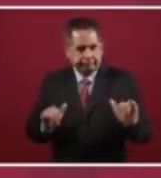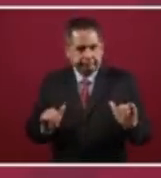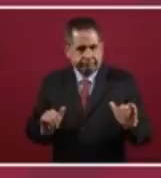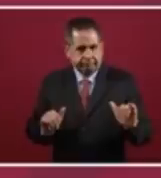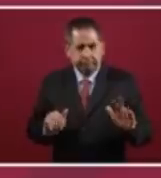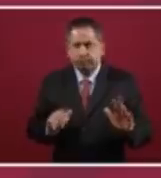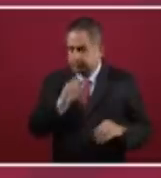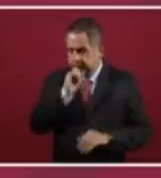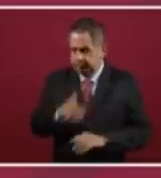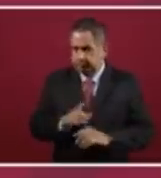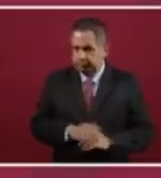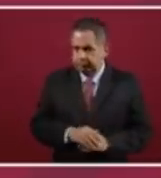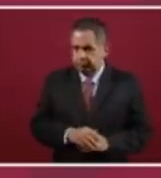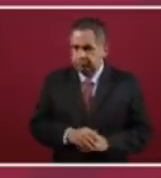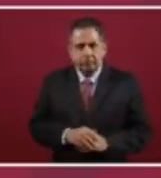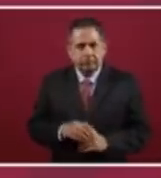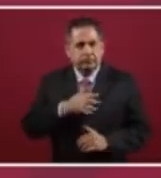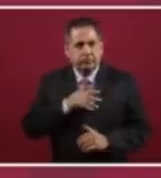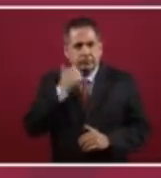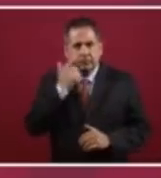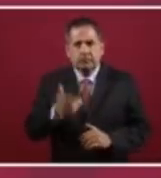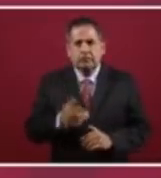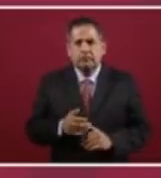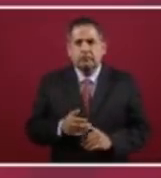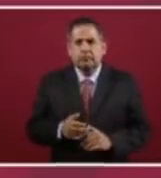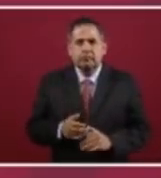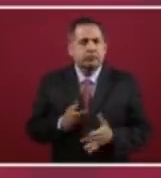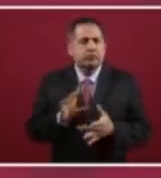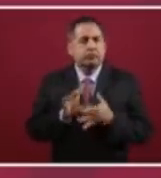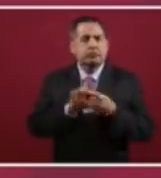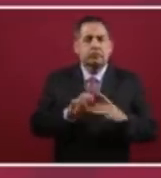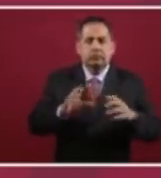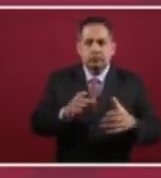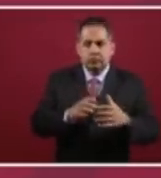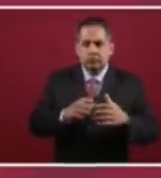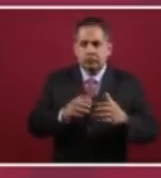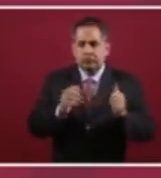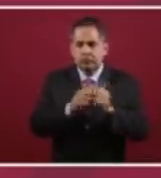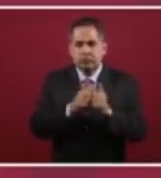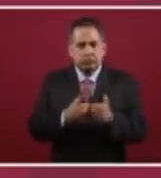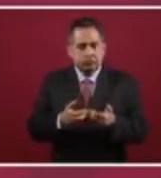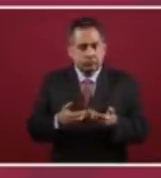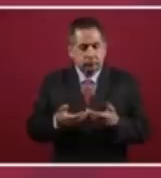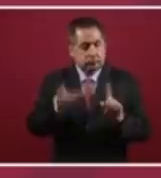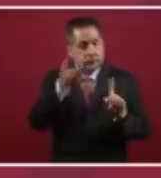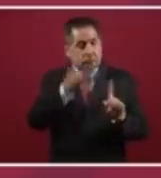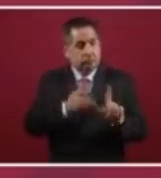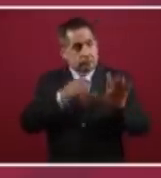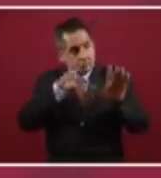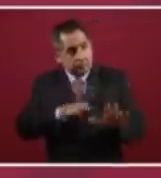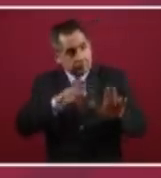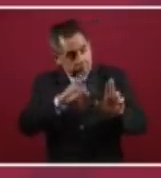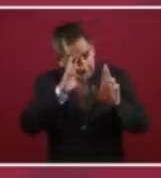También no quiero nada que tenga que ver con culto a la personalidad.